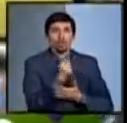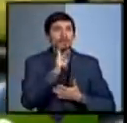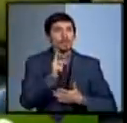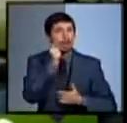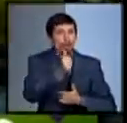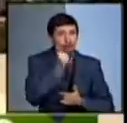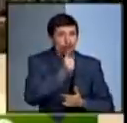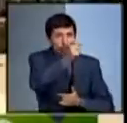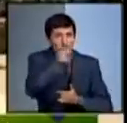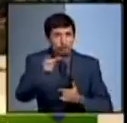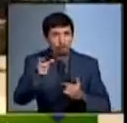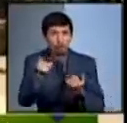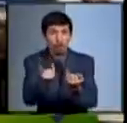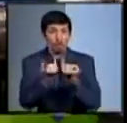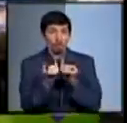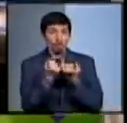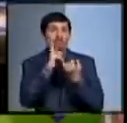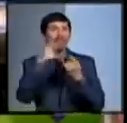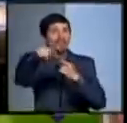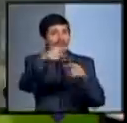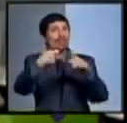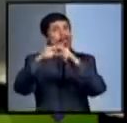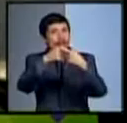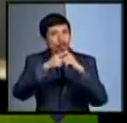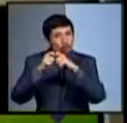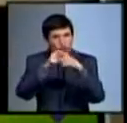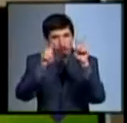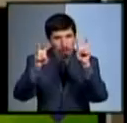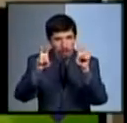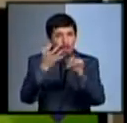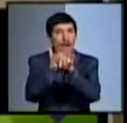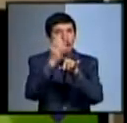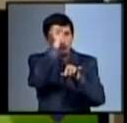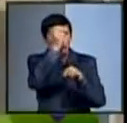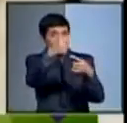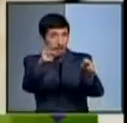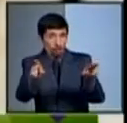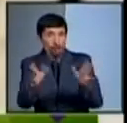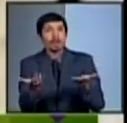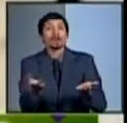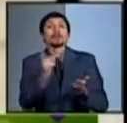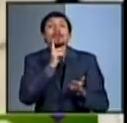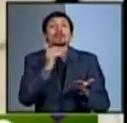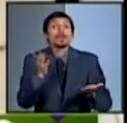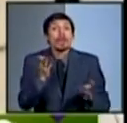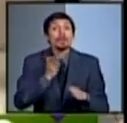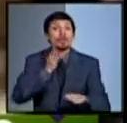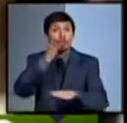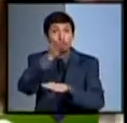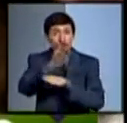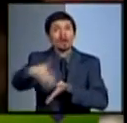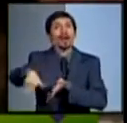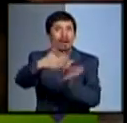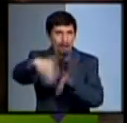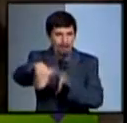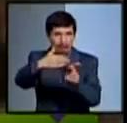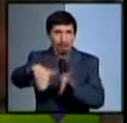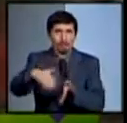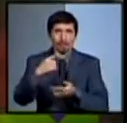día se informan, a quienes discuten los temas y se forman una opinión. Esta vez, iremos a la calle.